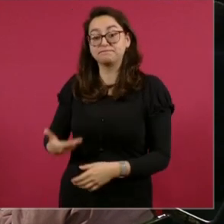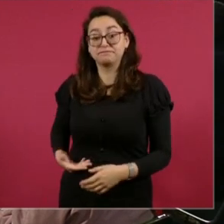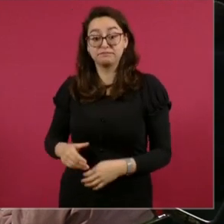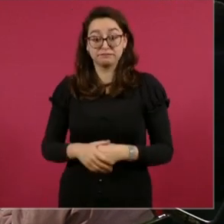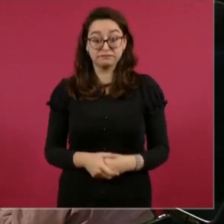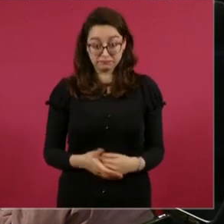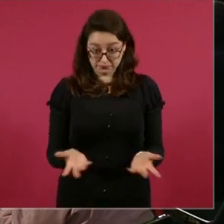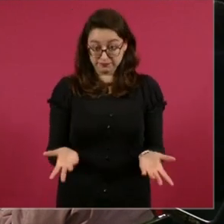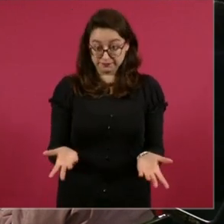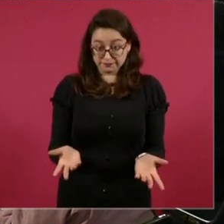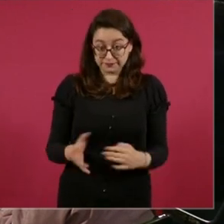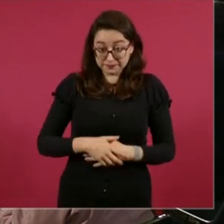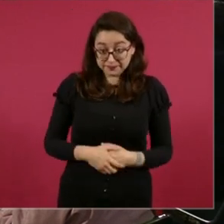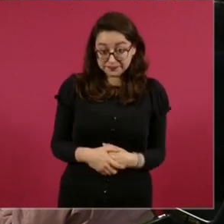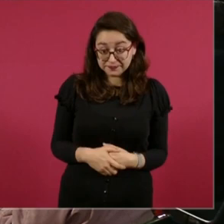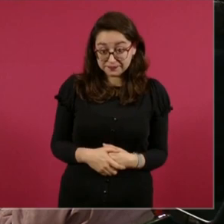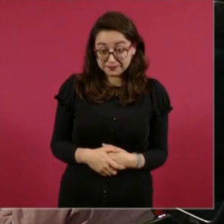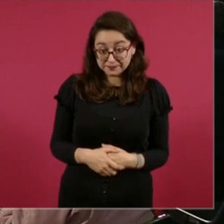Está.